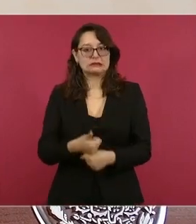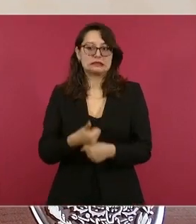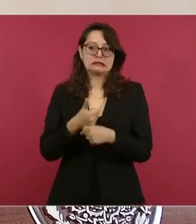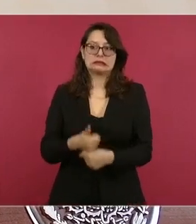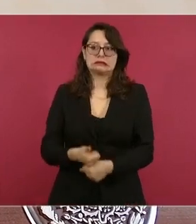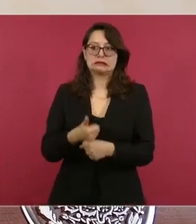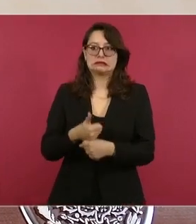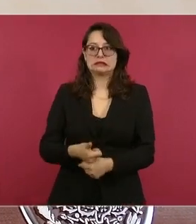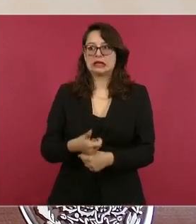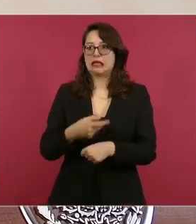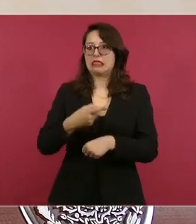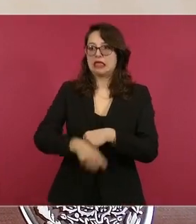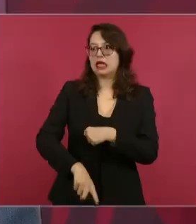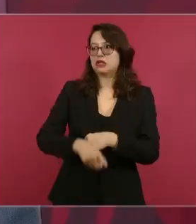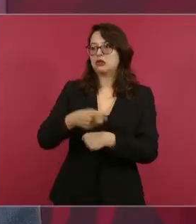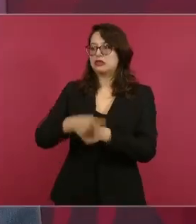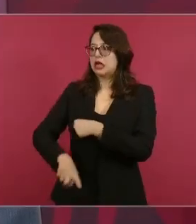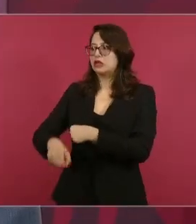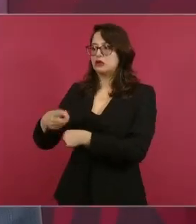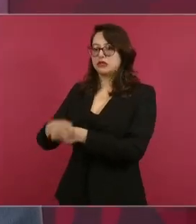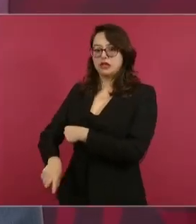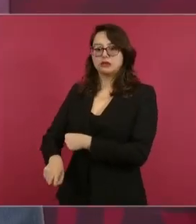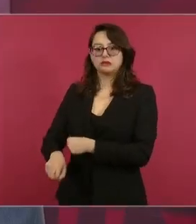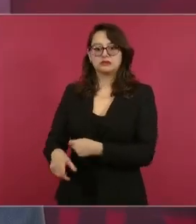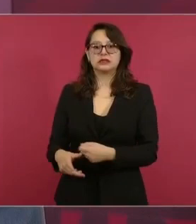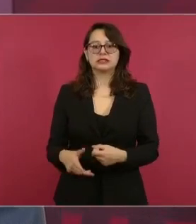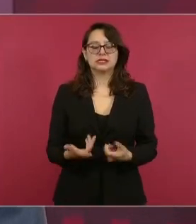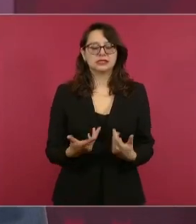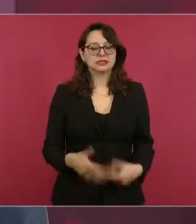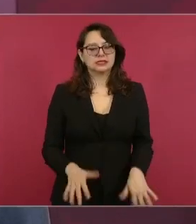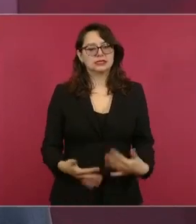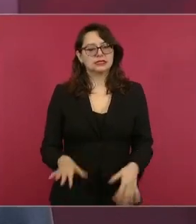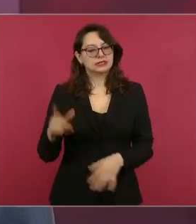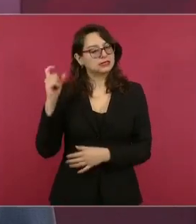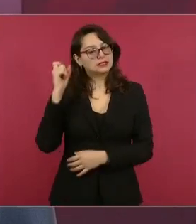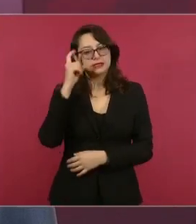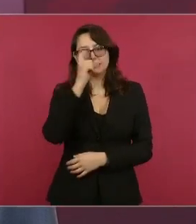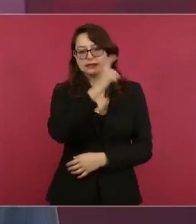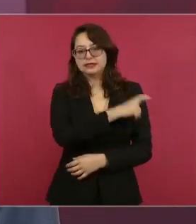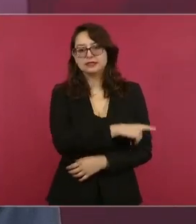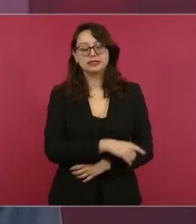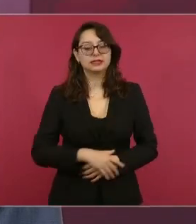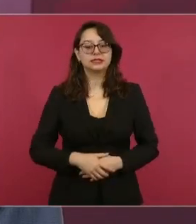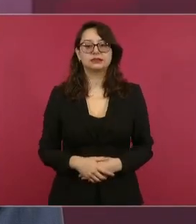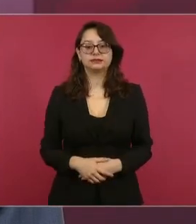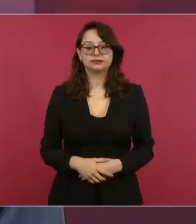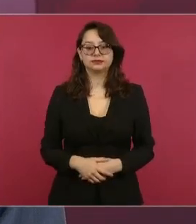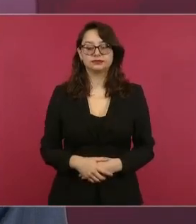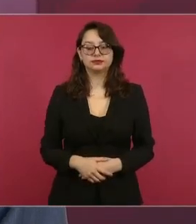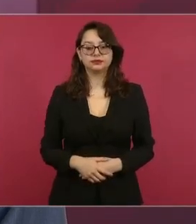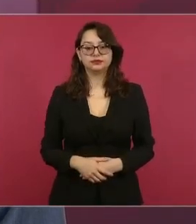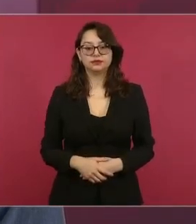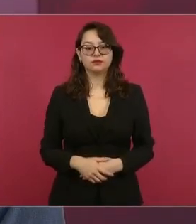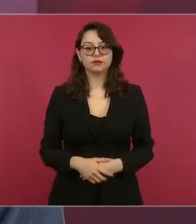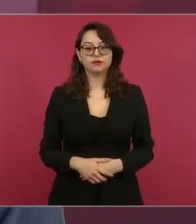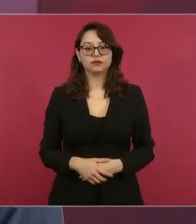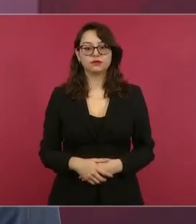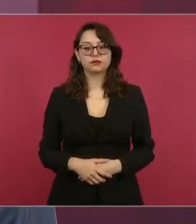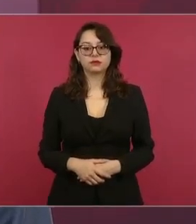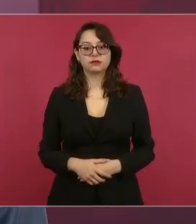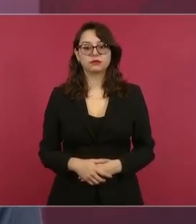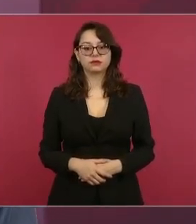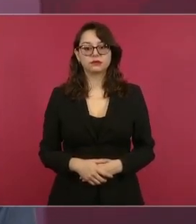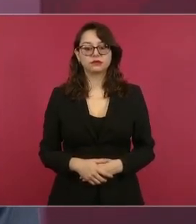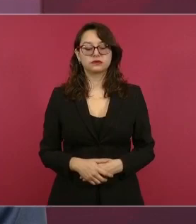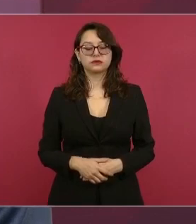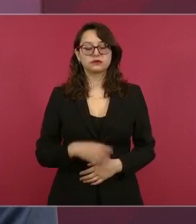ocasionados por este huracán Otis. Vamos a ir